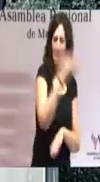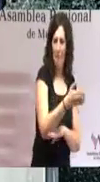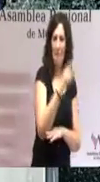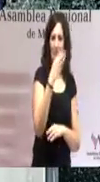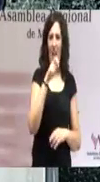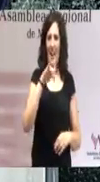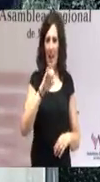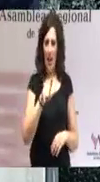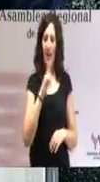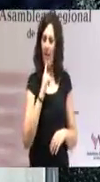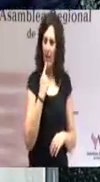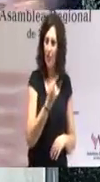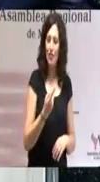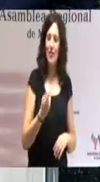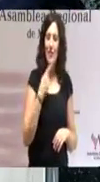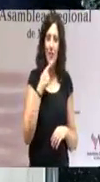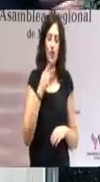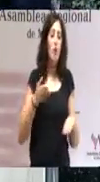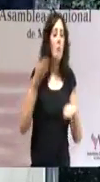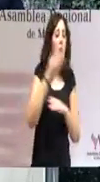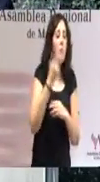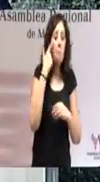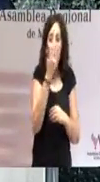Y que en Beniel ha ido usted y no ha visto el ave,